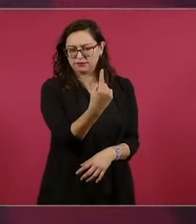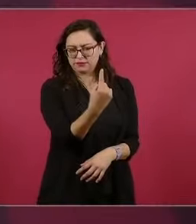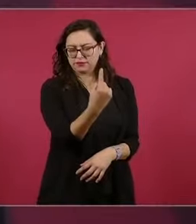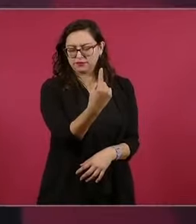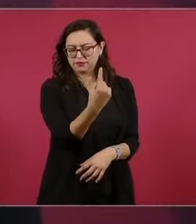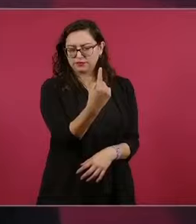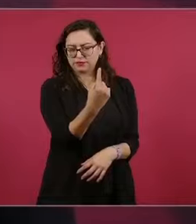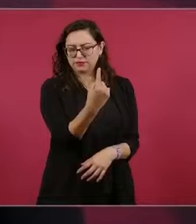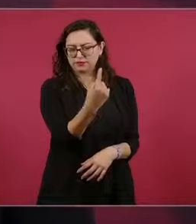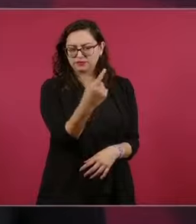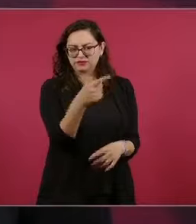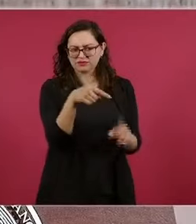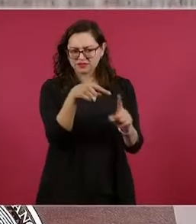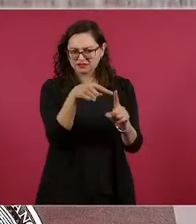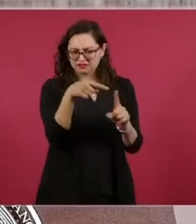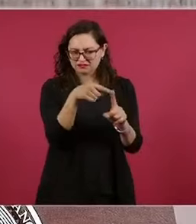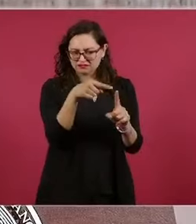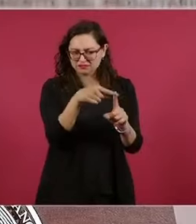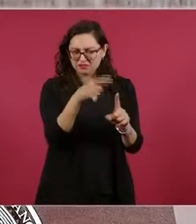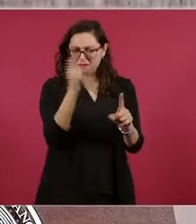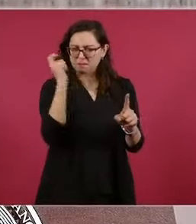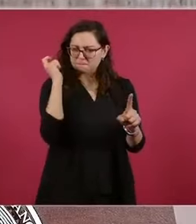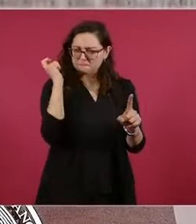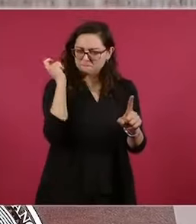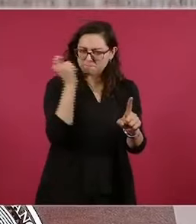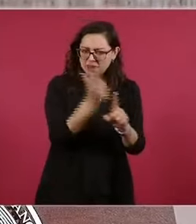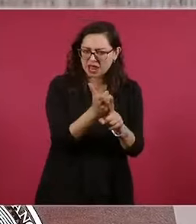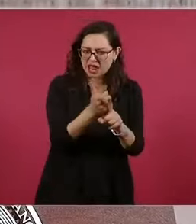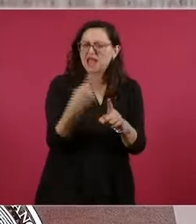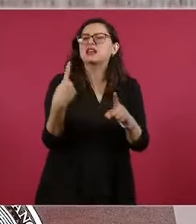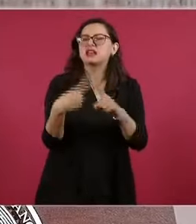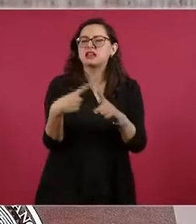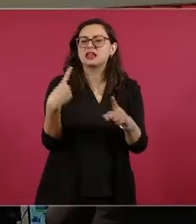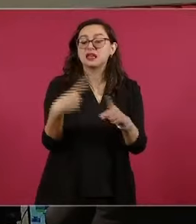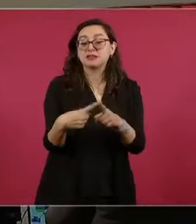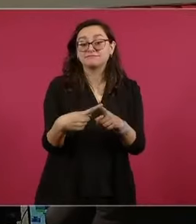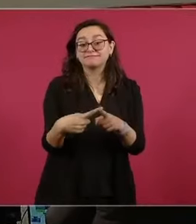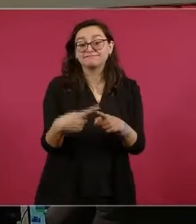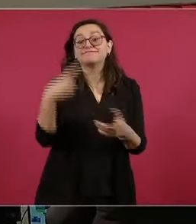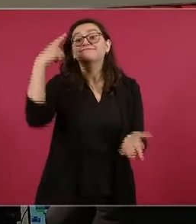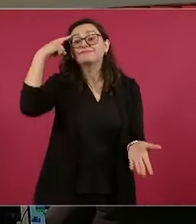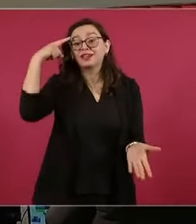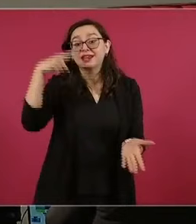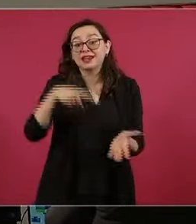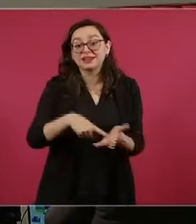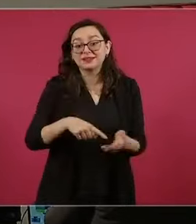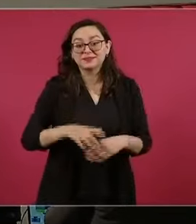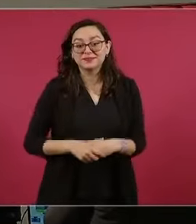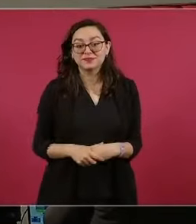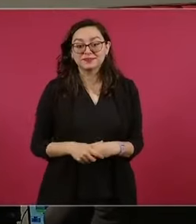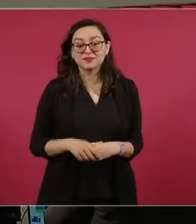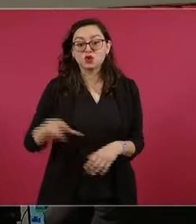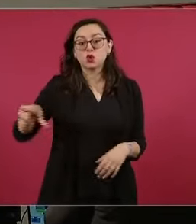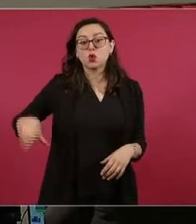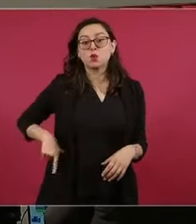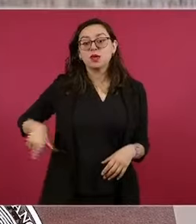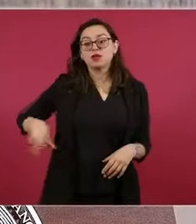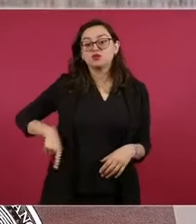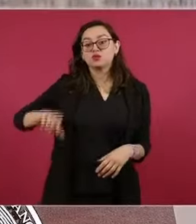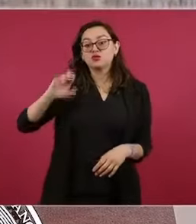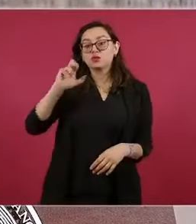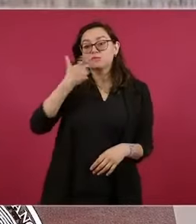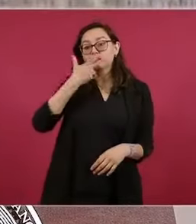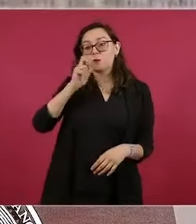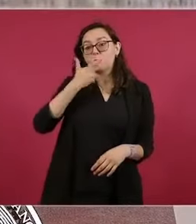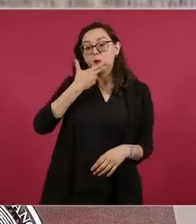entes que les paga estas páginas de Facebook es nada más y nada menos que el gobierno de Chihuahua. A